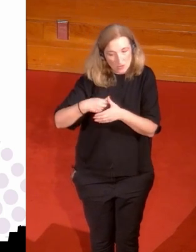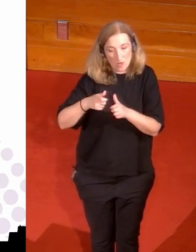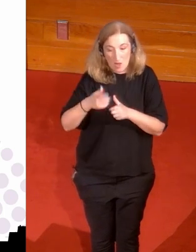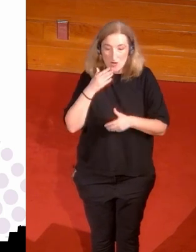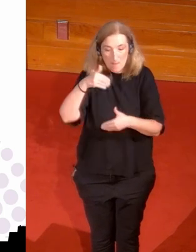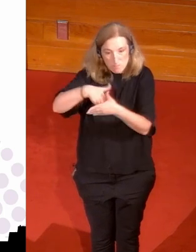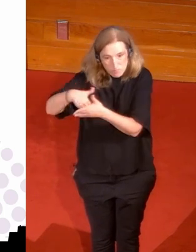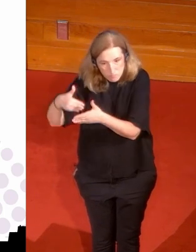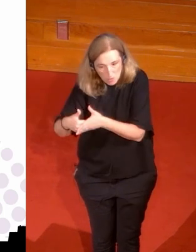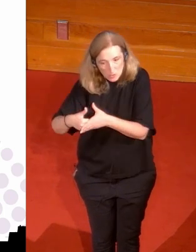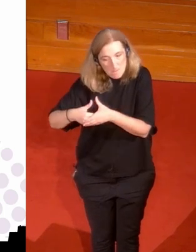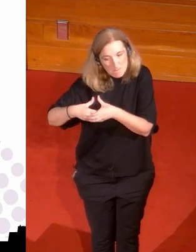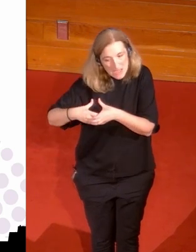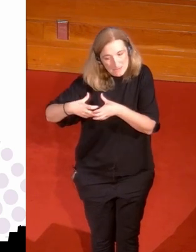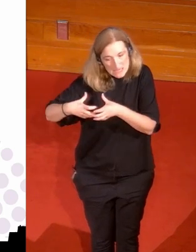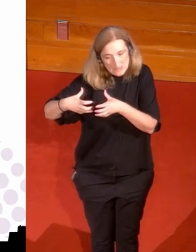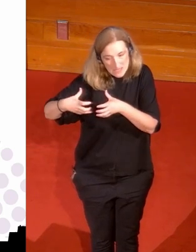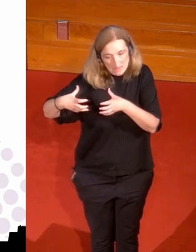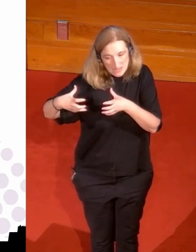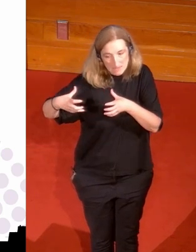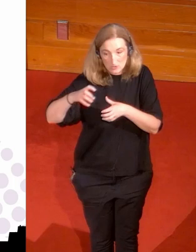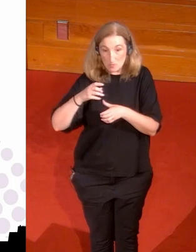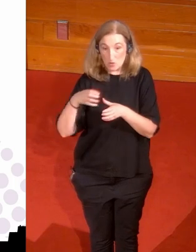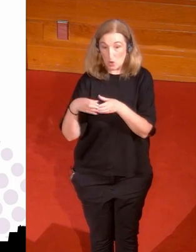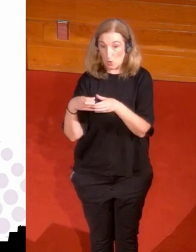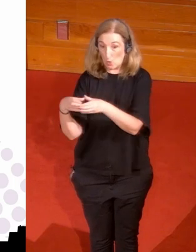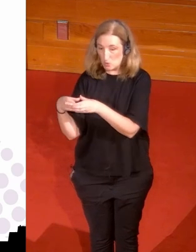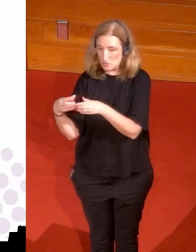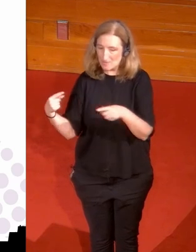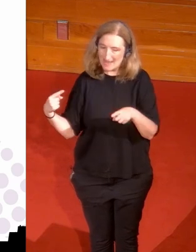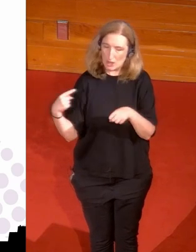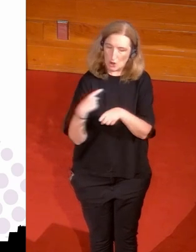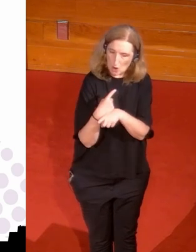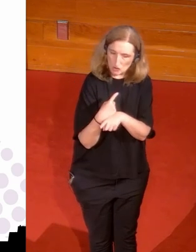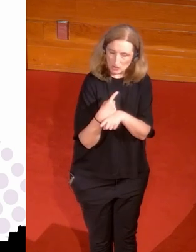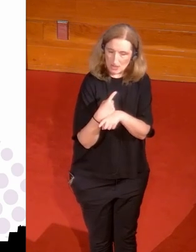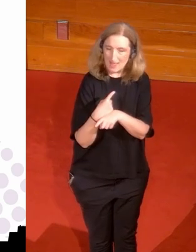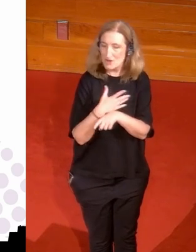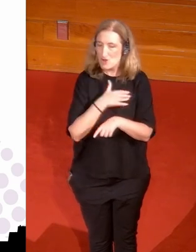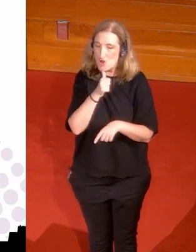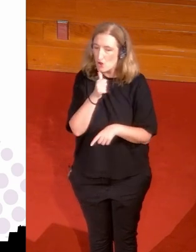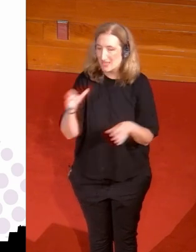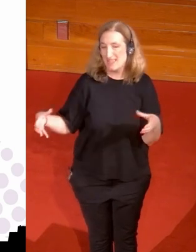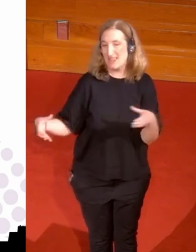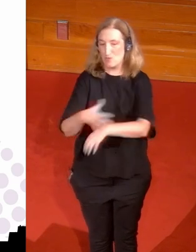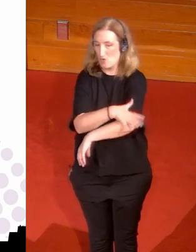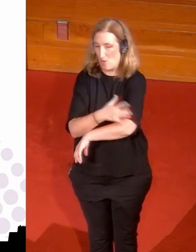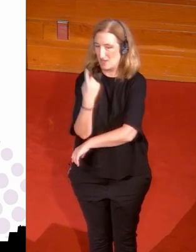voto son eh partidos que van en contra de que haya un Gobierno